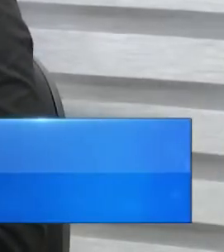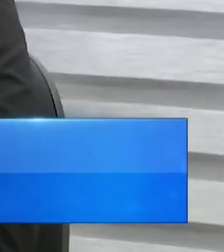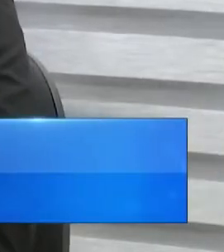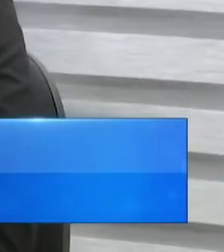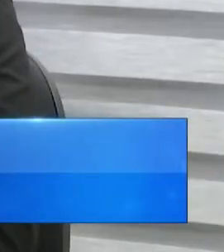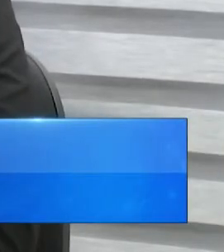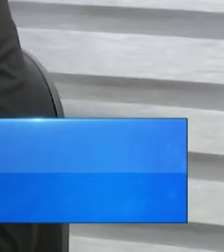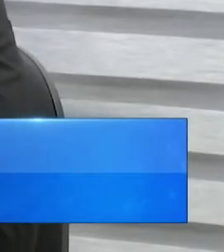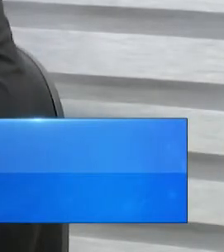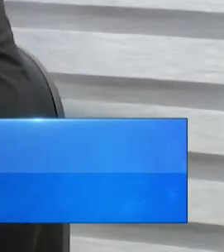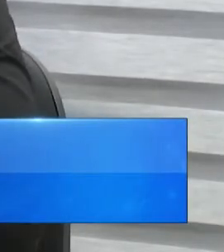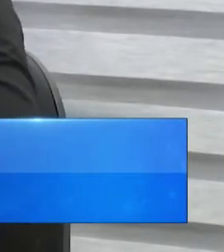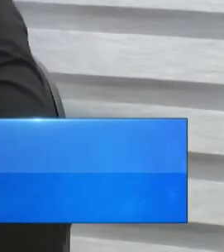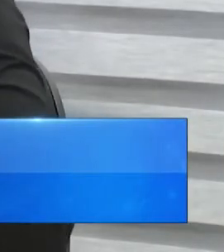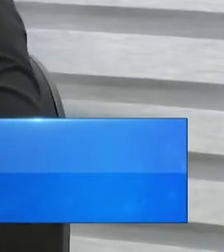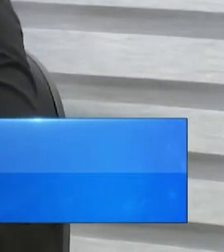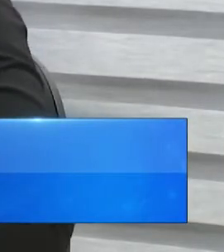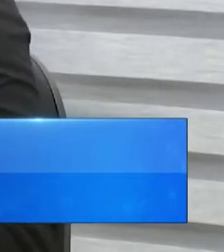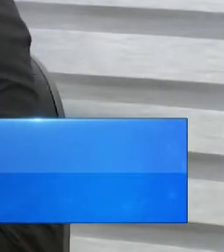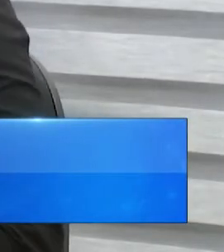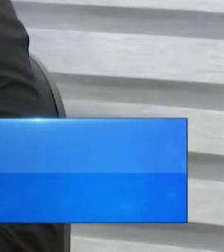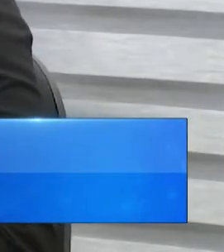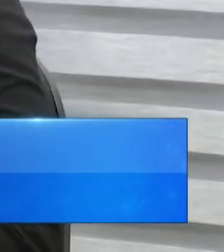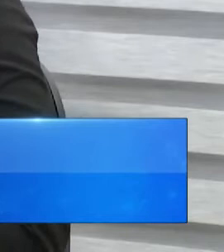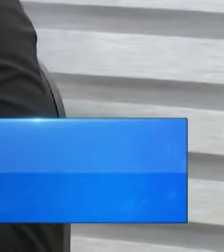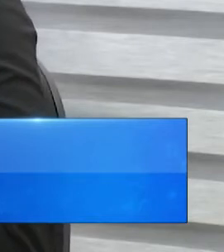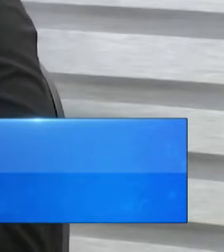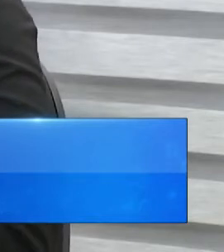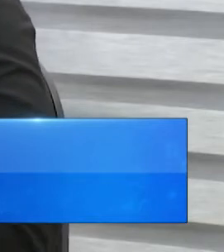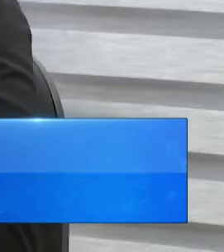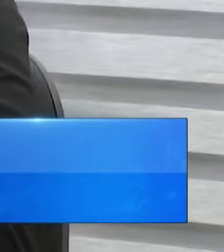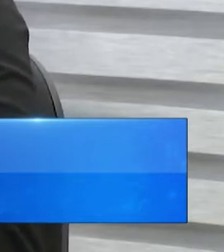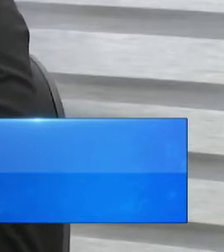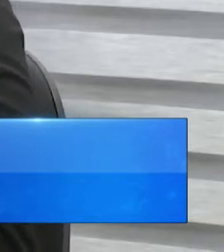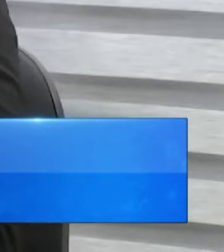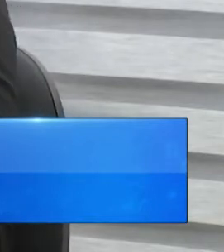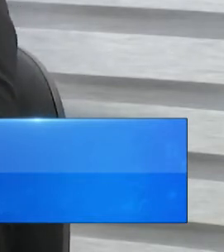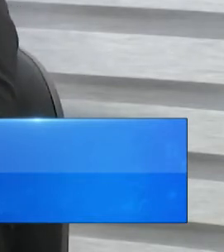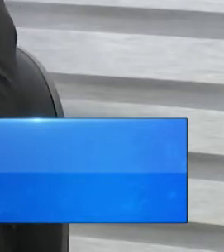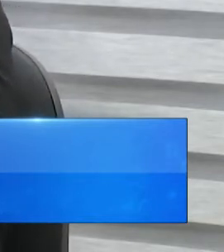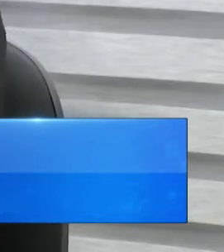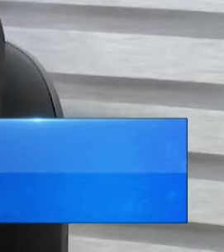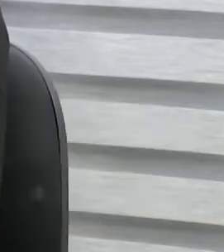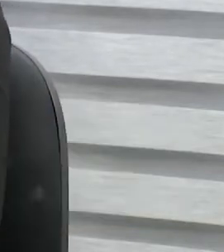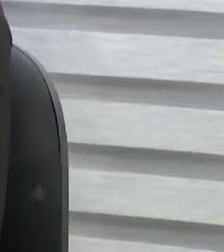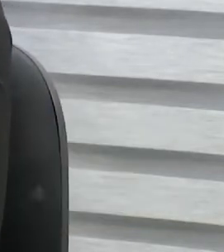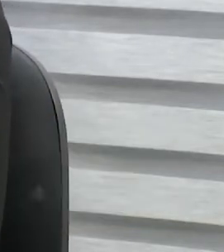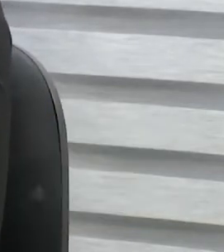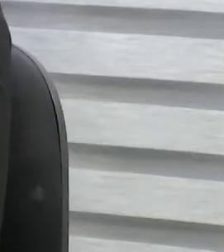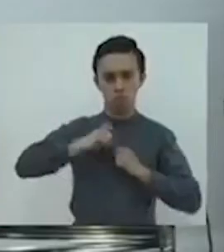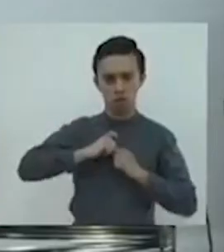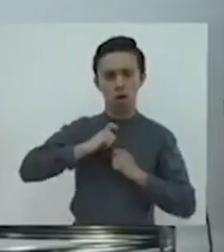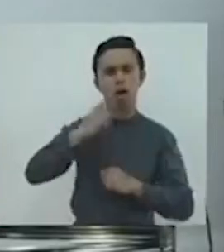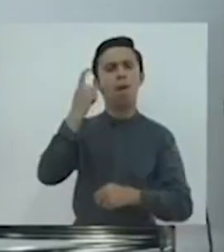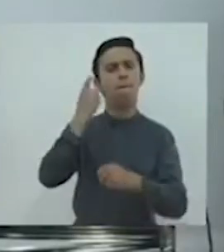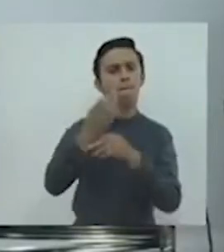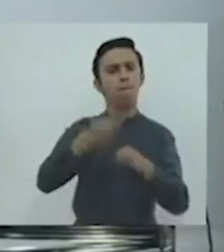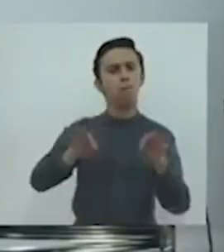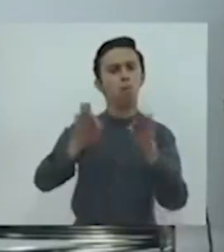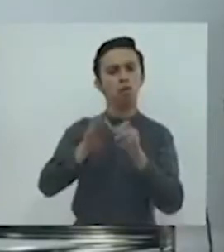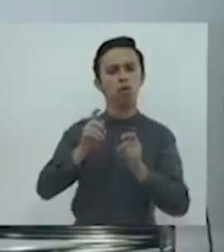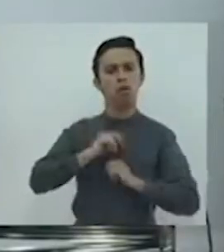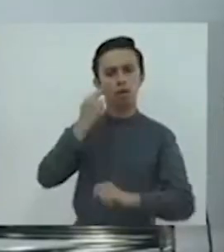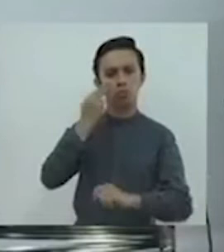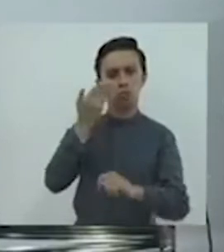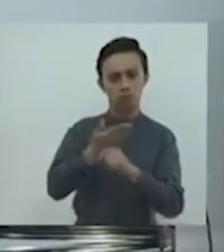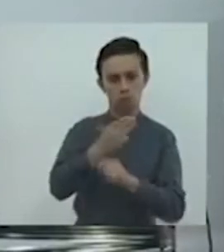Querétaro. Arturo Maximiliano era el que podía combatirle a Luis Nava, el que podía estar era más cercano que, para... Era el que tenía que haber crecido,